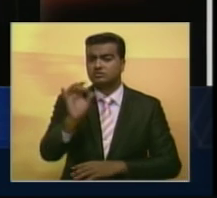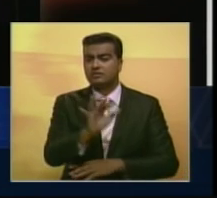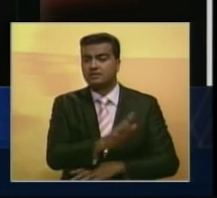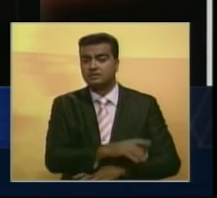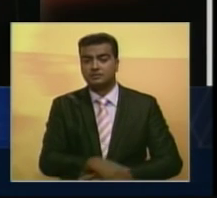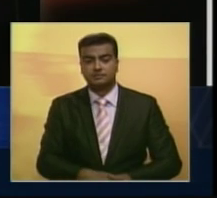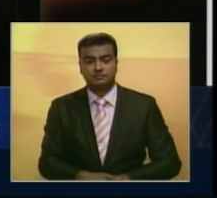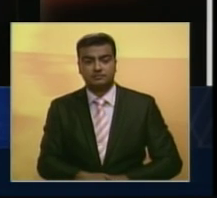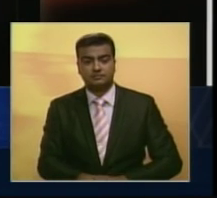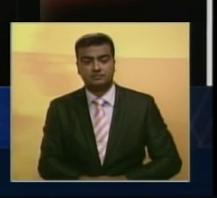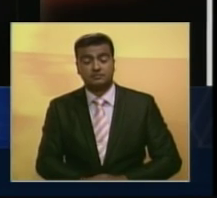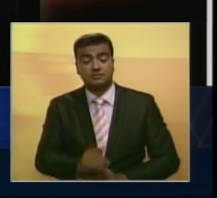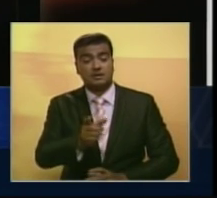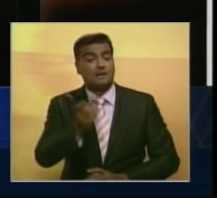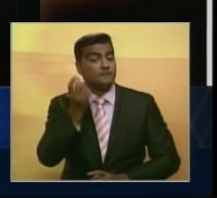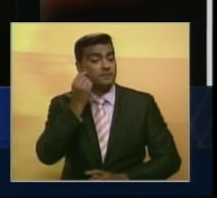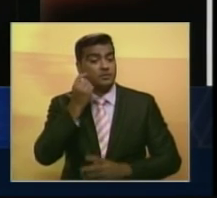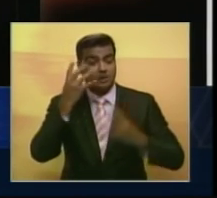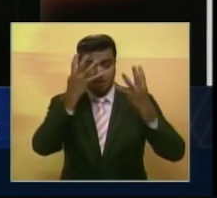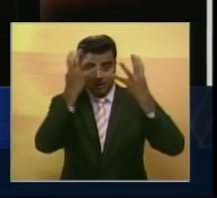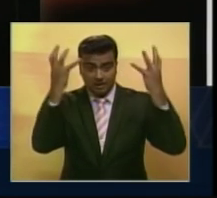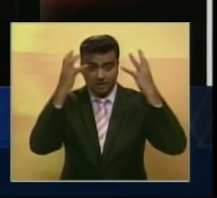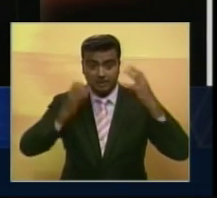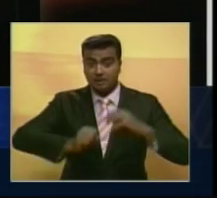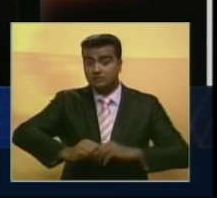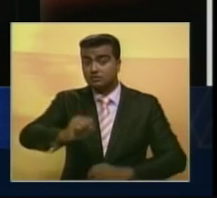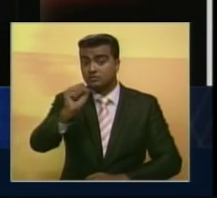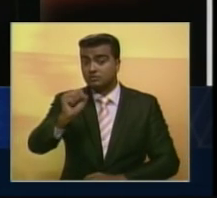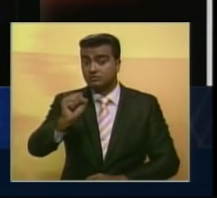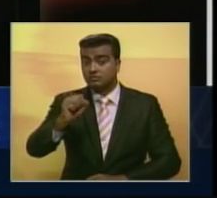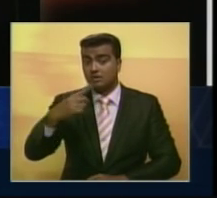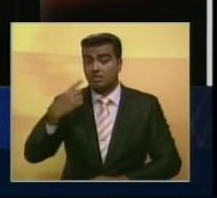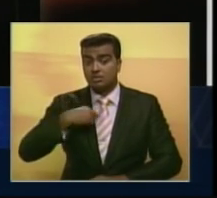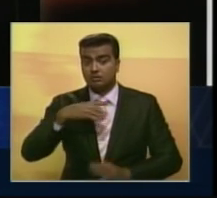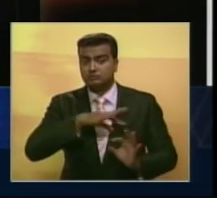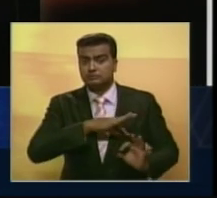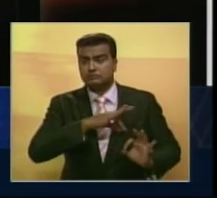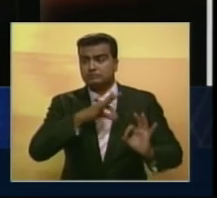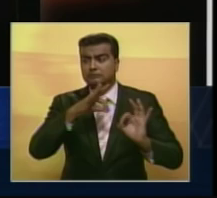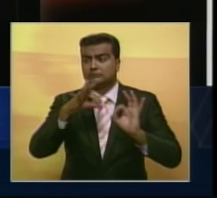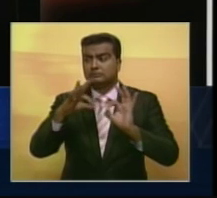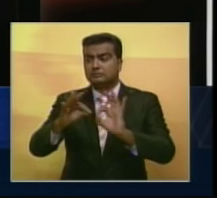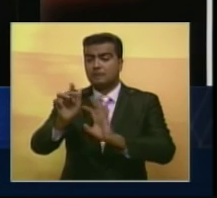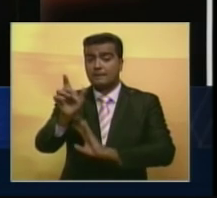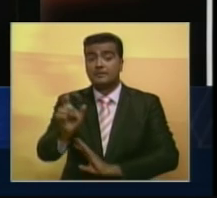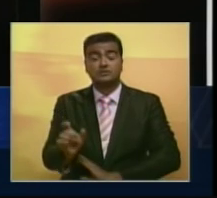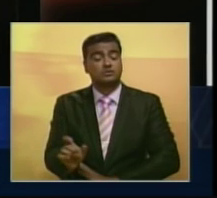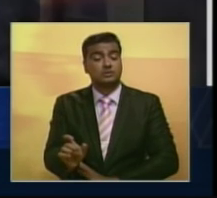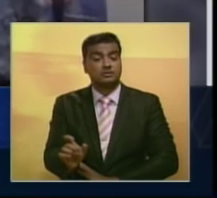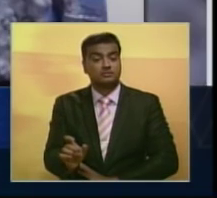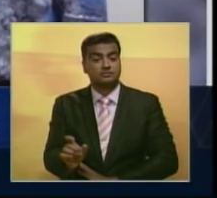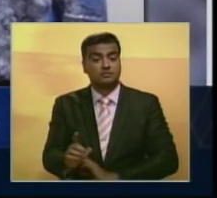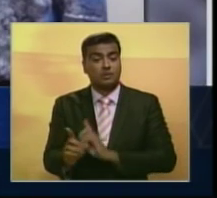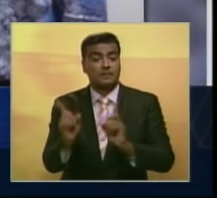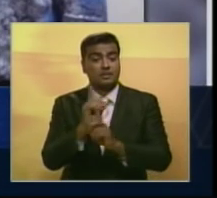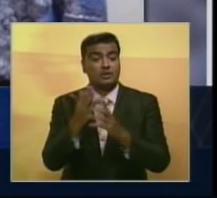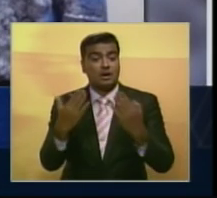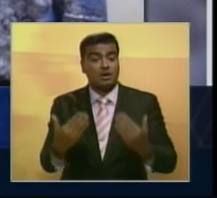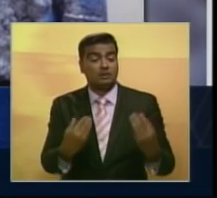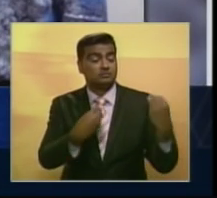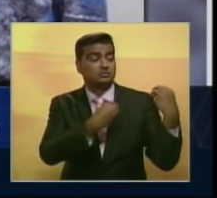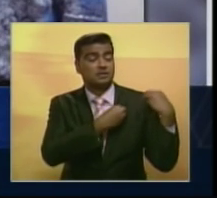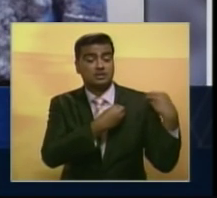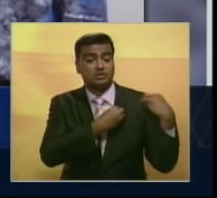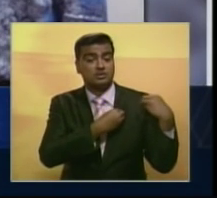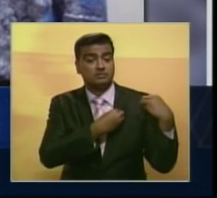La protagonista de la telenovela La Reina del Sur parece haber transmutado en su personaje y convertido en la encargada